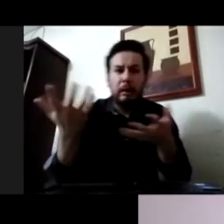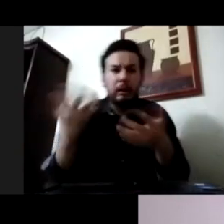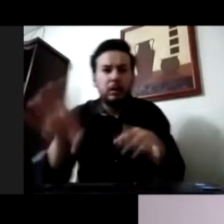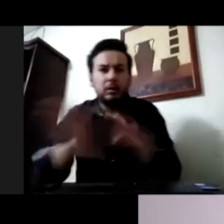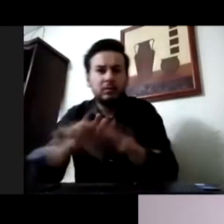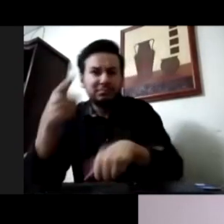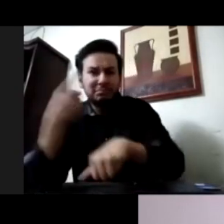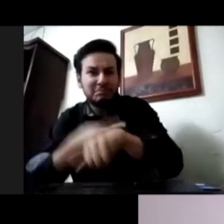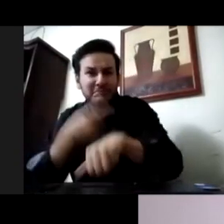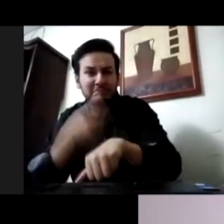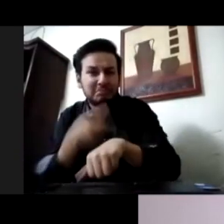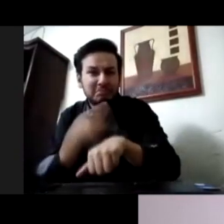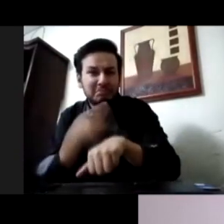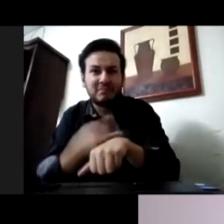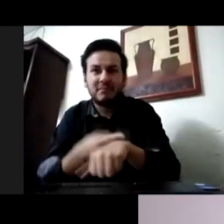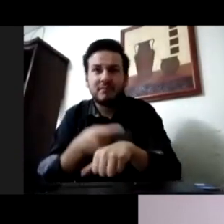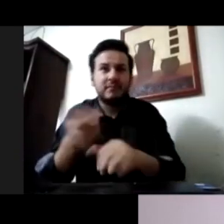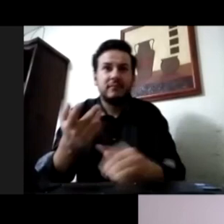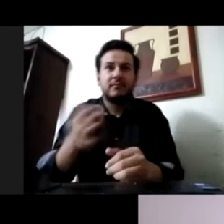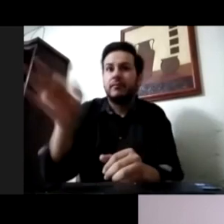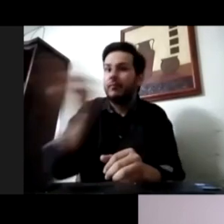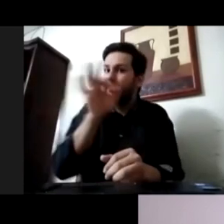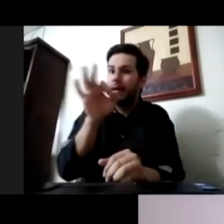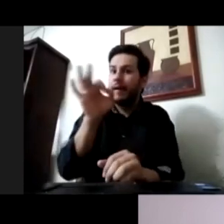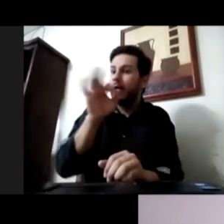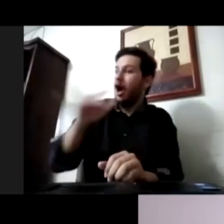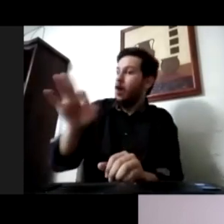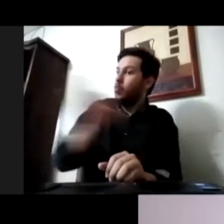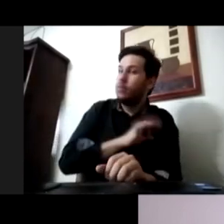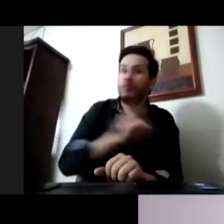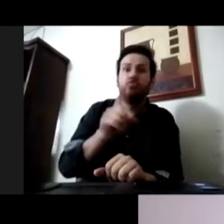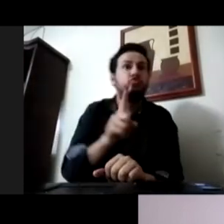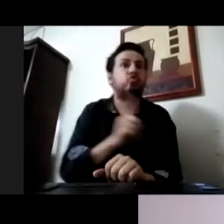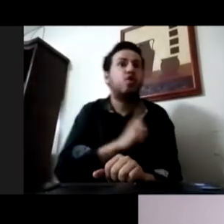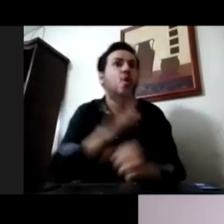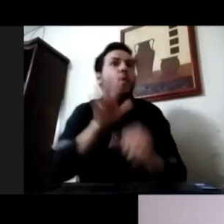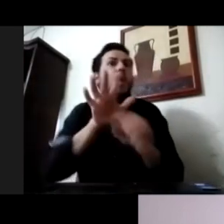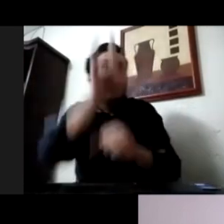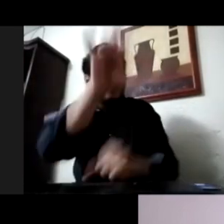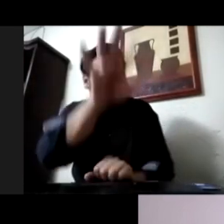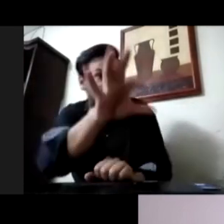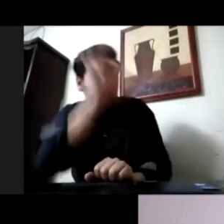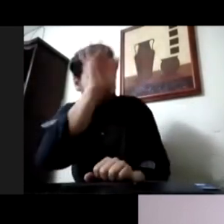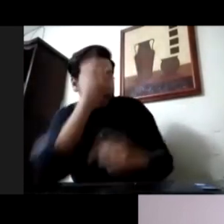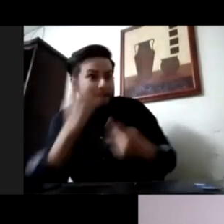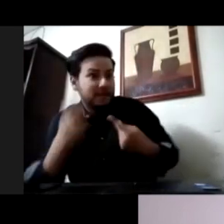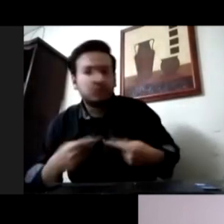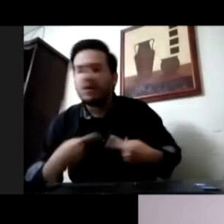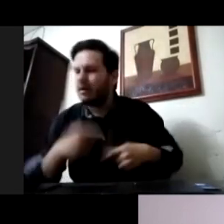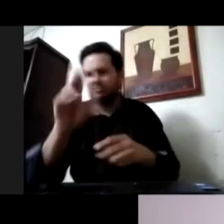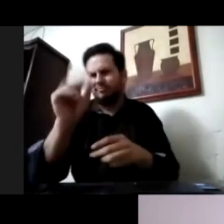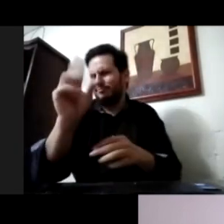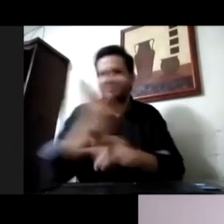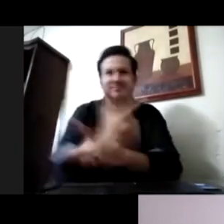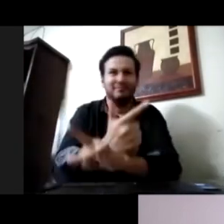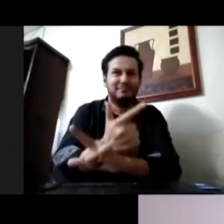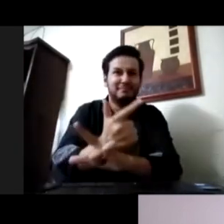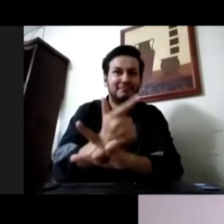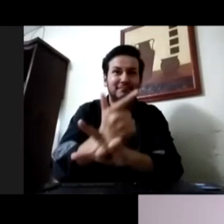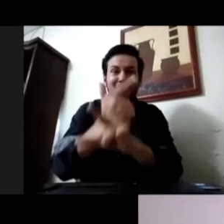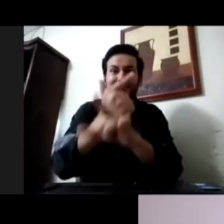no hace de entrada distinciones. Pero lo cierto es que tenemos